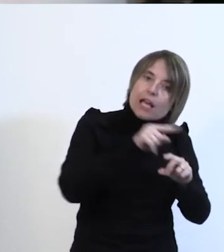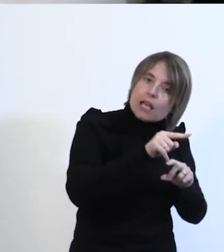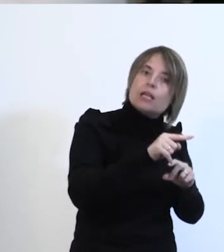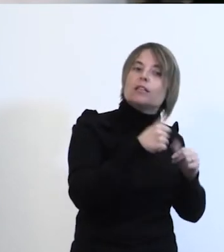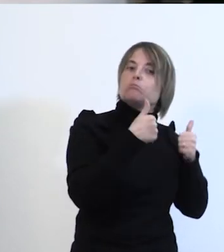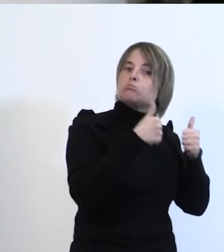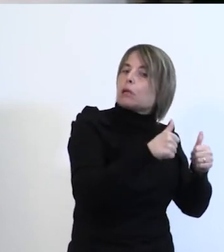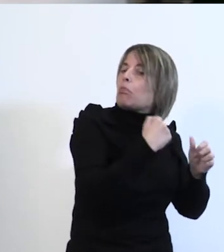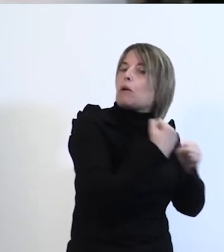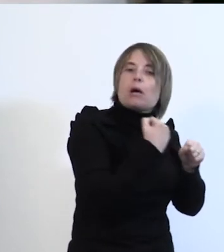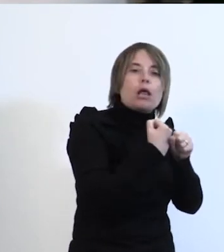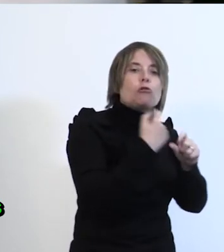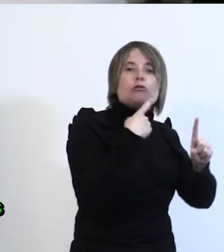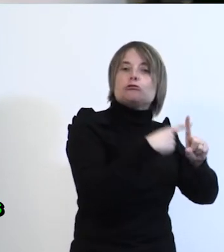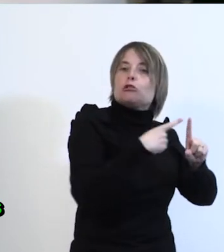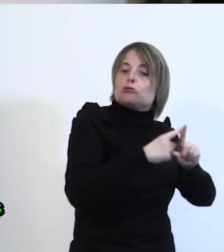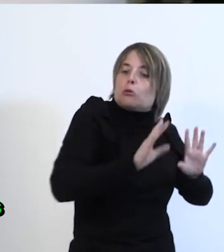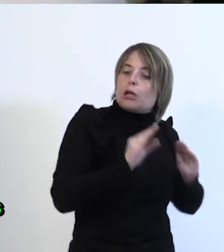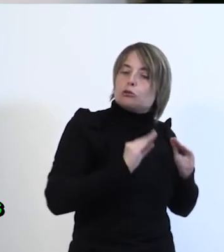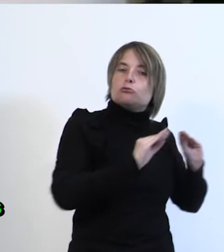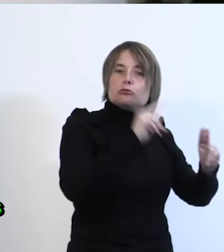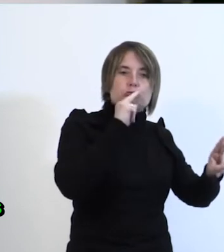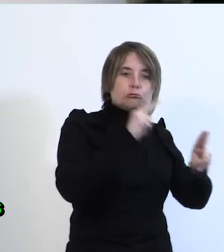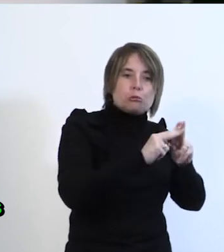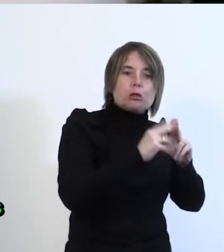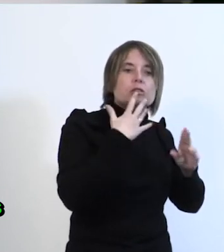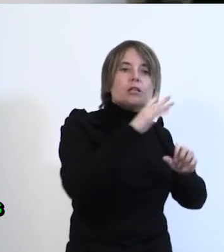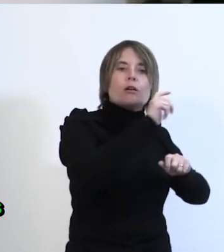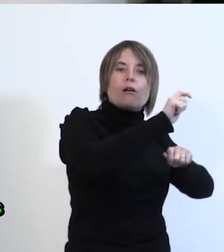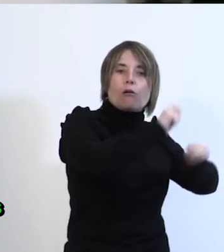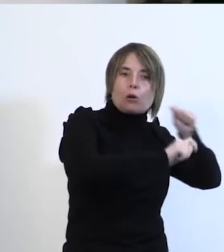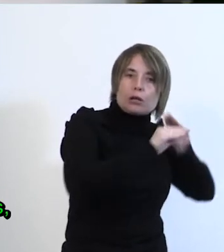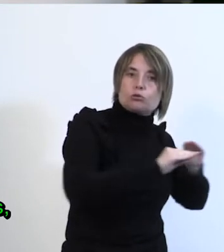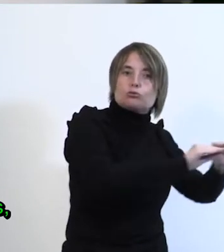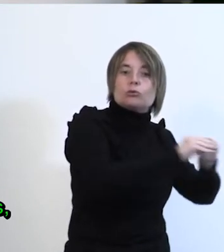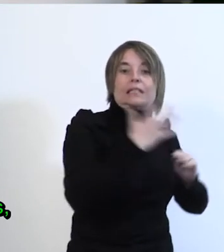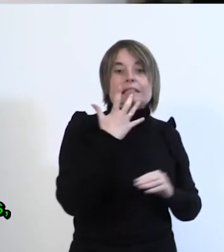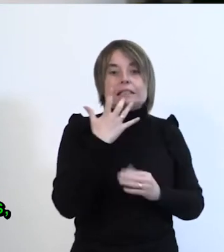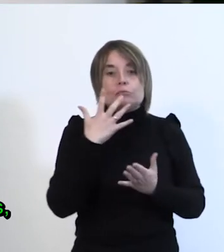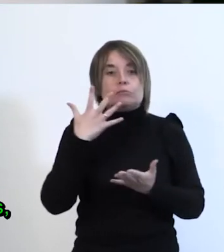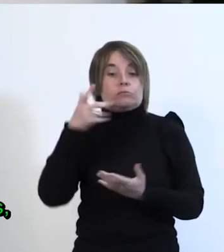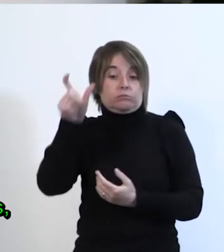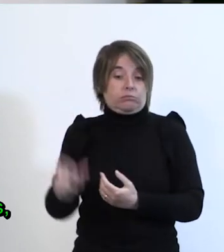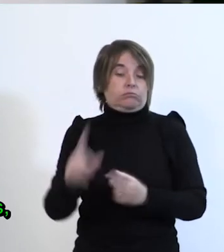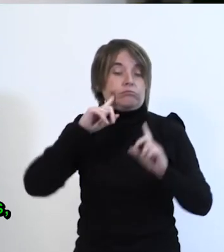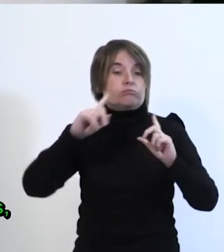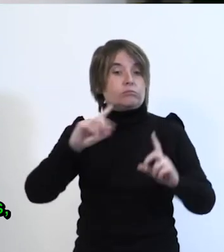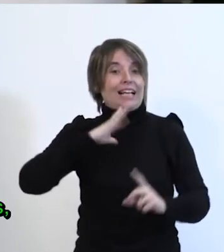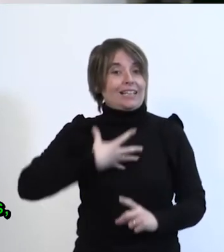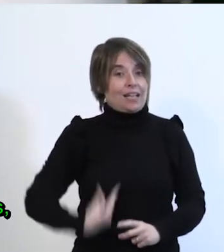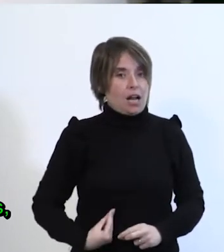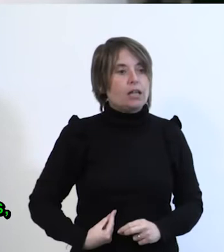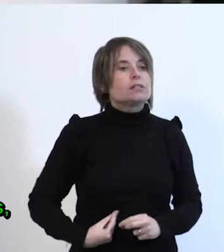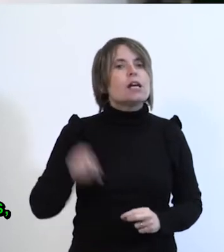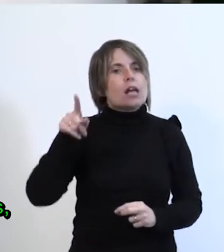se consideran trabajadoras sexuales en el caso de las organizaciones de trabajadoras sexuales, y en el caso de las